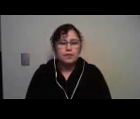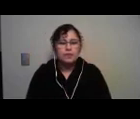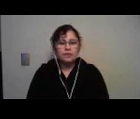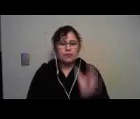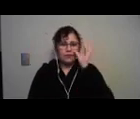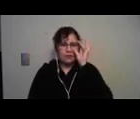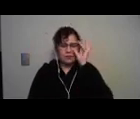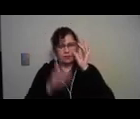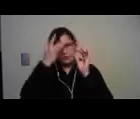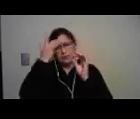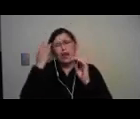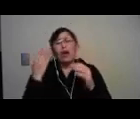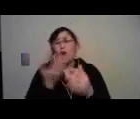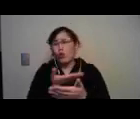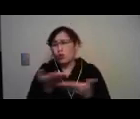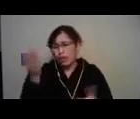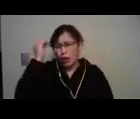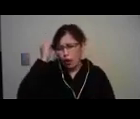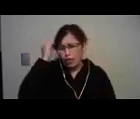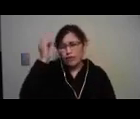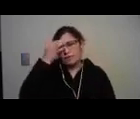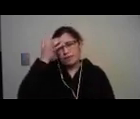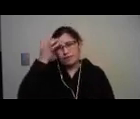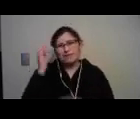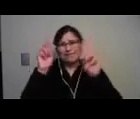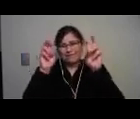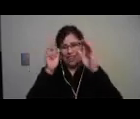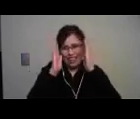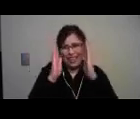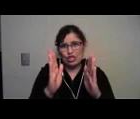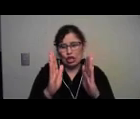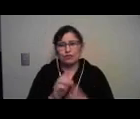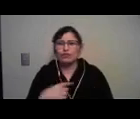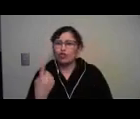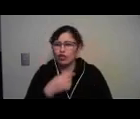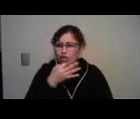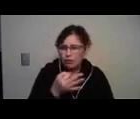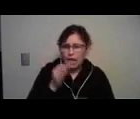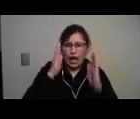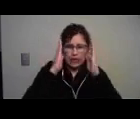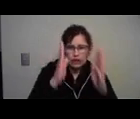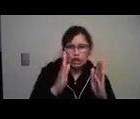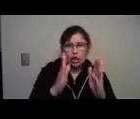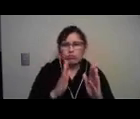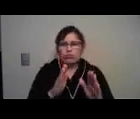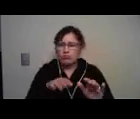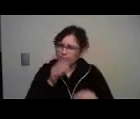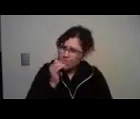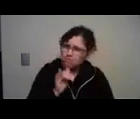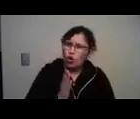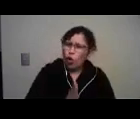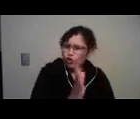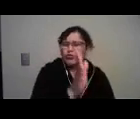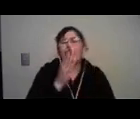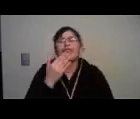Entonces, como ustedes recordarán, a la hora de hablar de atención, hablamos de atención sostenida, selectiva, alternante, y que de